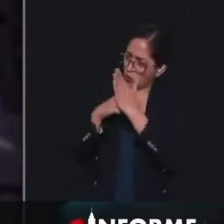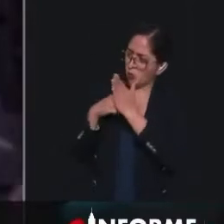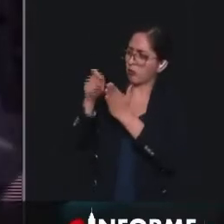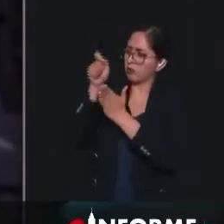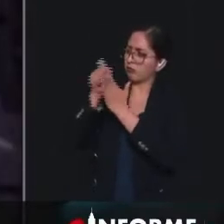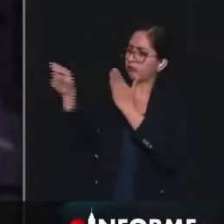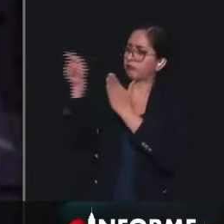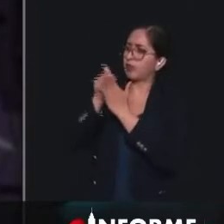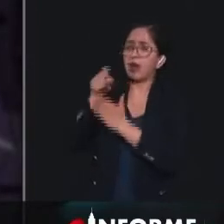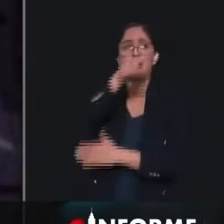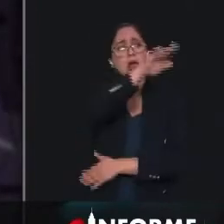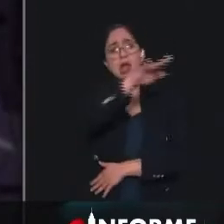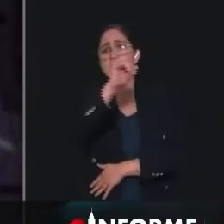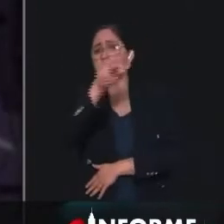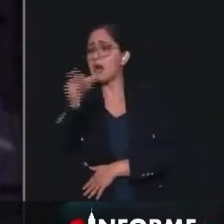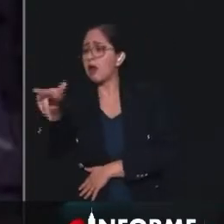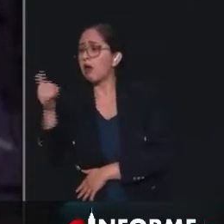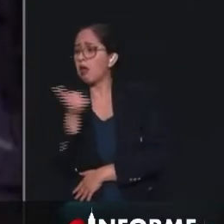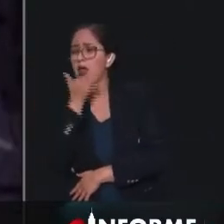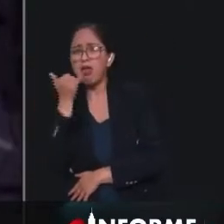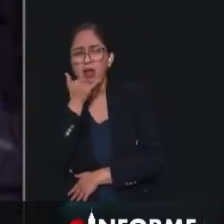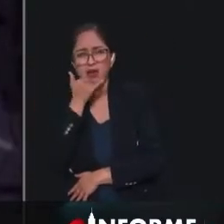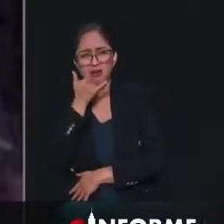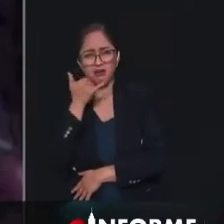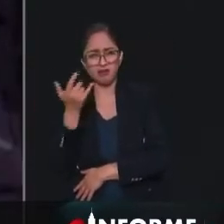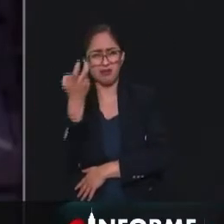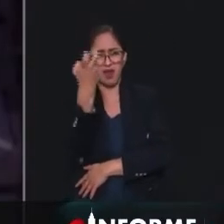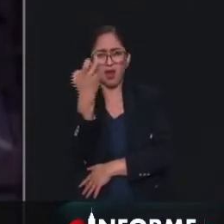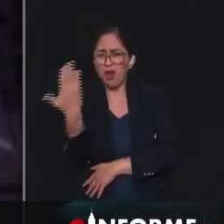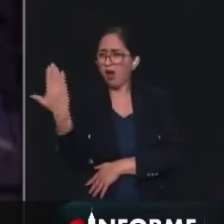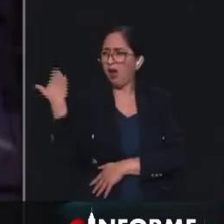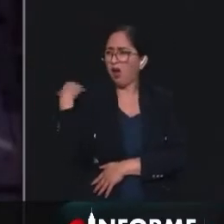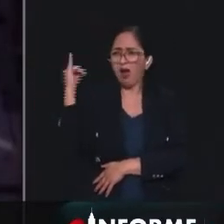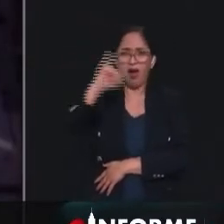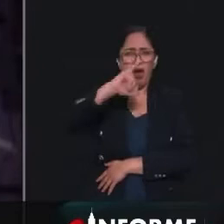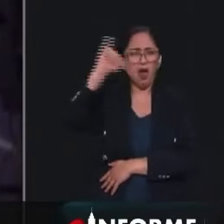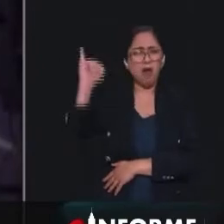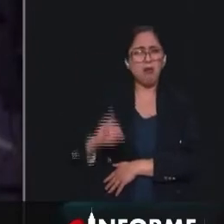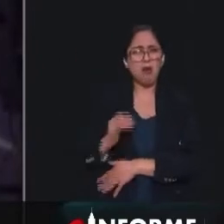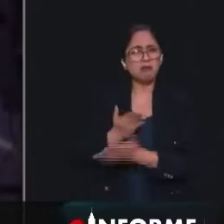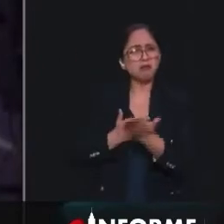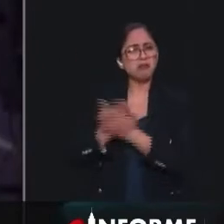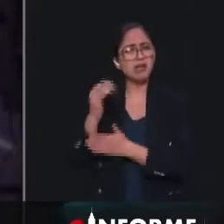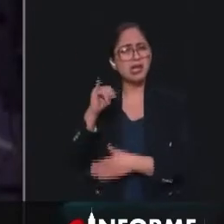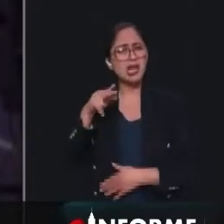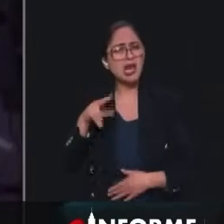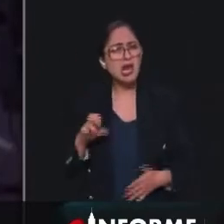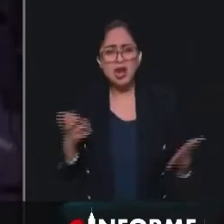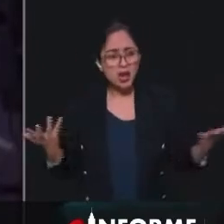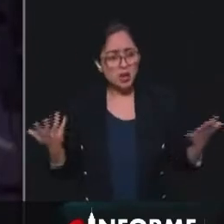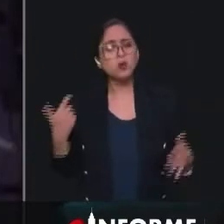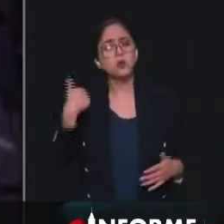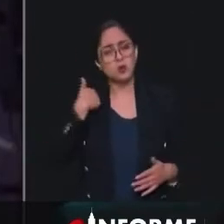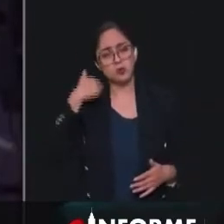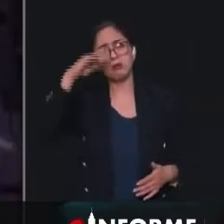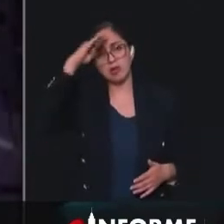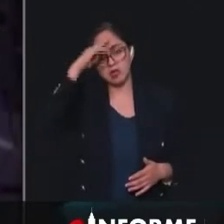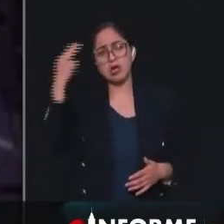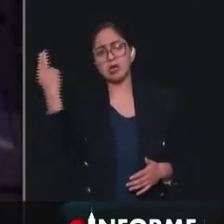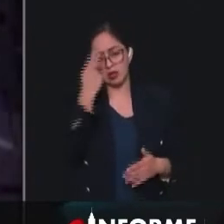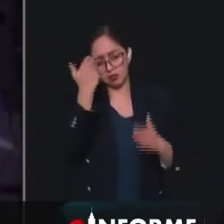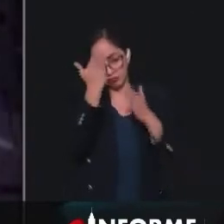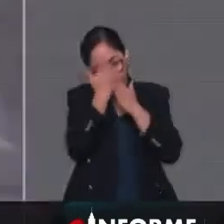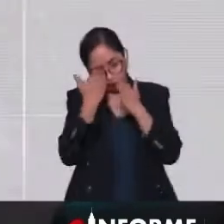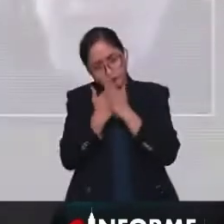es insólito, esto es grotesco, ¿no? Y creo que tendría que haber 2 medidas fundamentales, que es